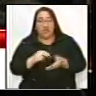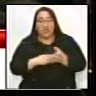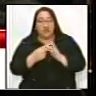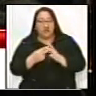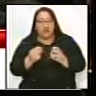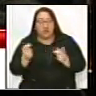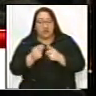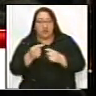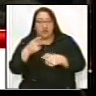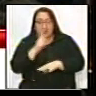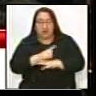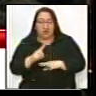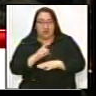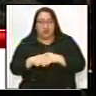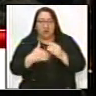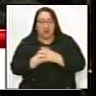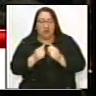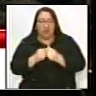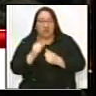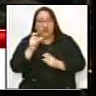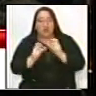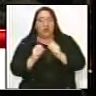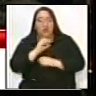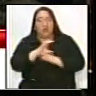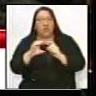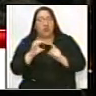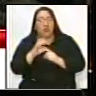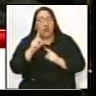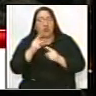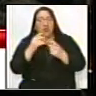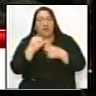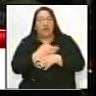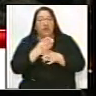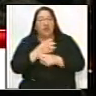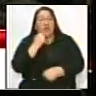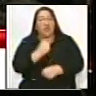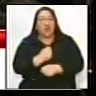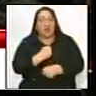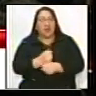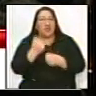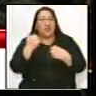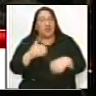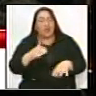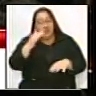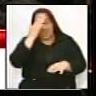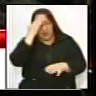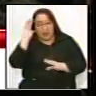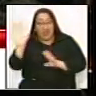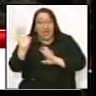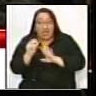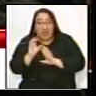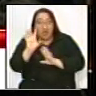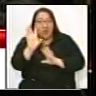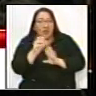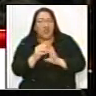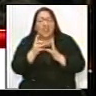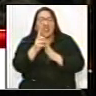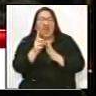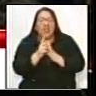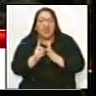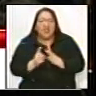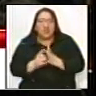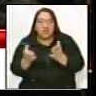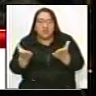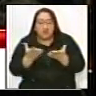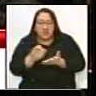ha desarrollado con los ciudadanos una forma de trabajo que ella sabe recoger los datos que